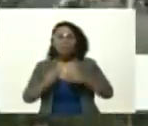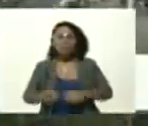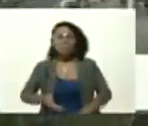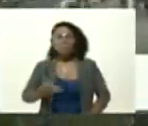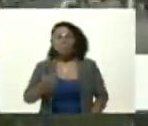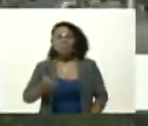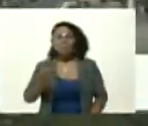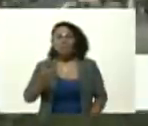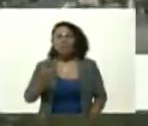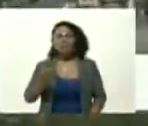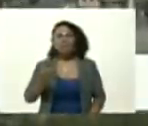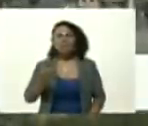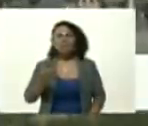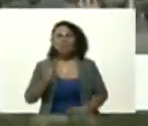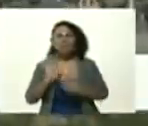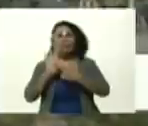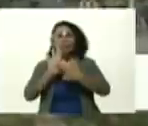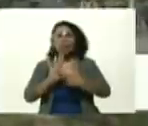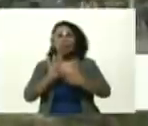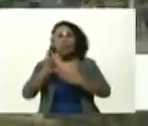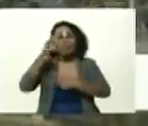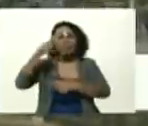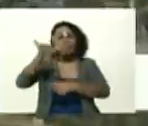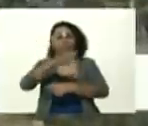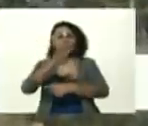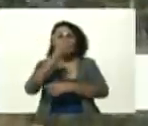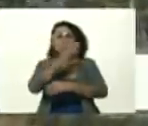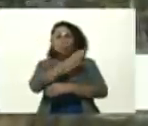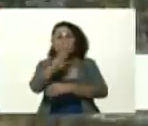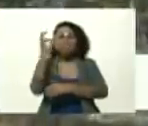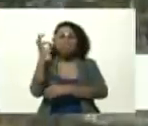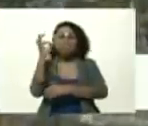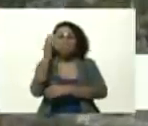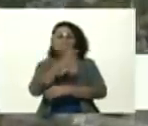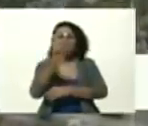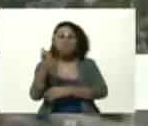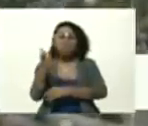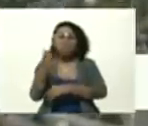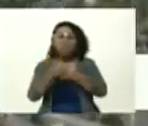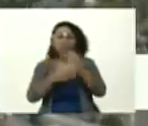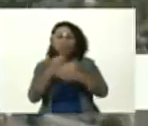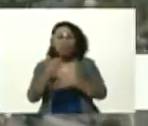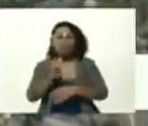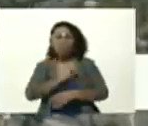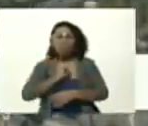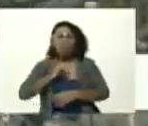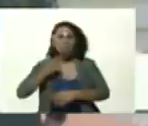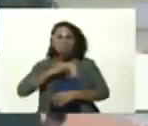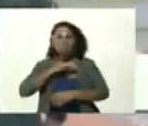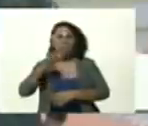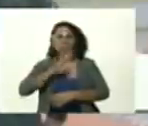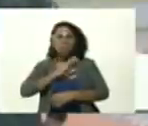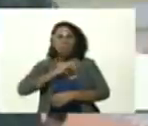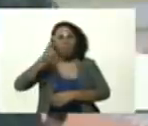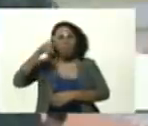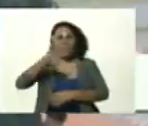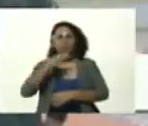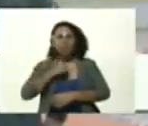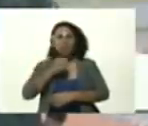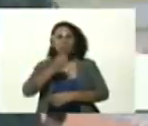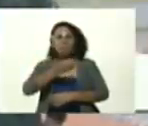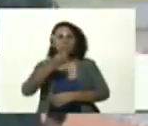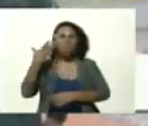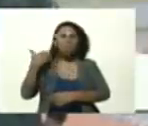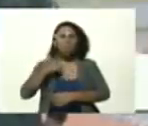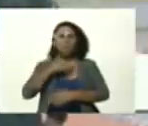emblemático e ícono de la ciudad de Barquisimeto, referencia del gentilicio y la identidad de nuestro pueblo, nos sentimos orgullosos